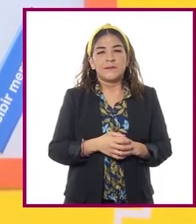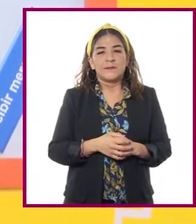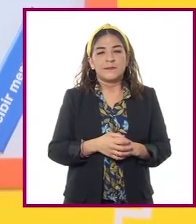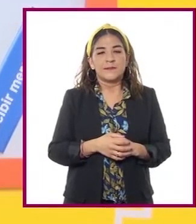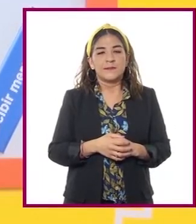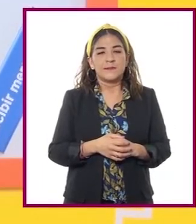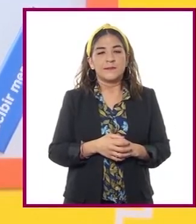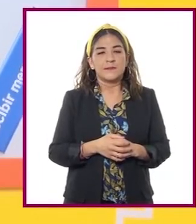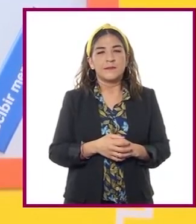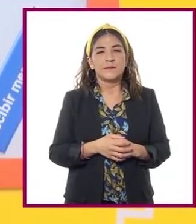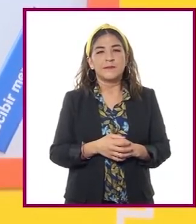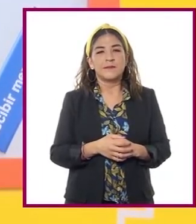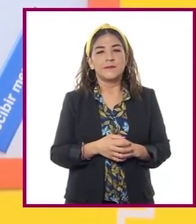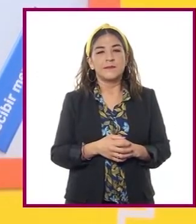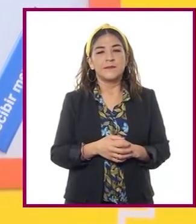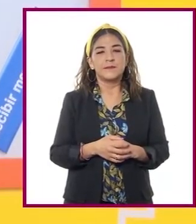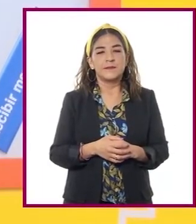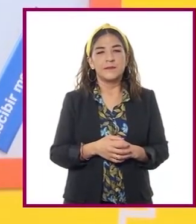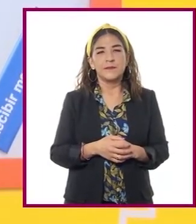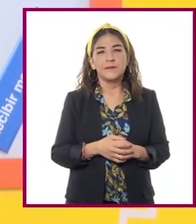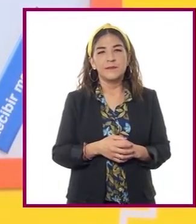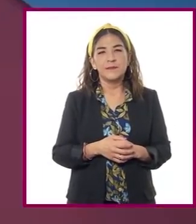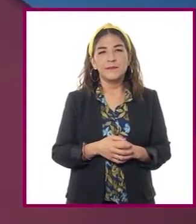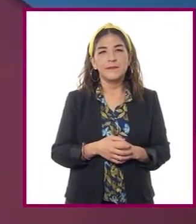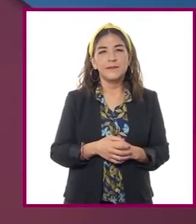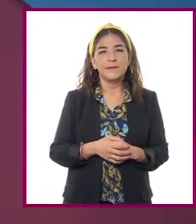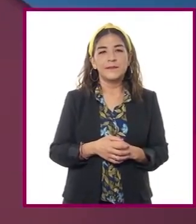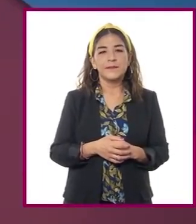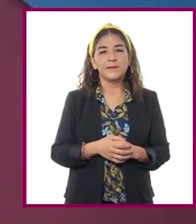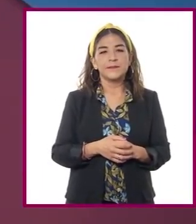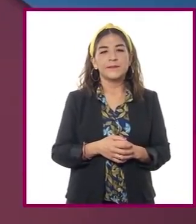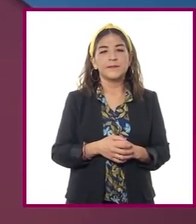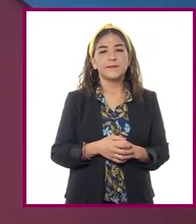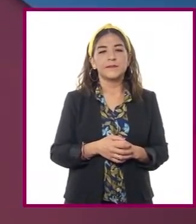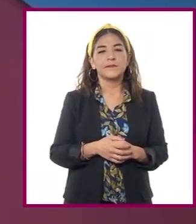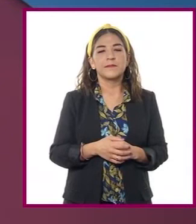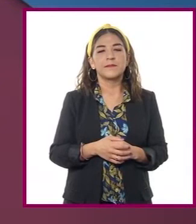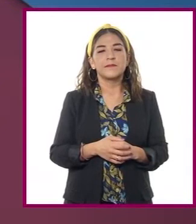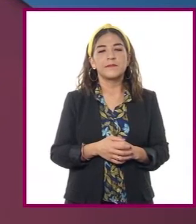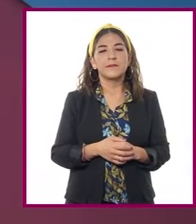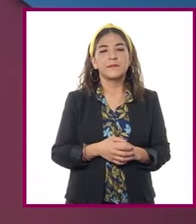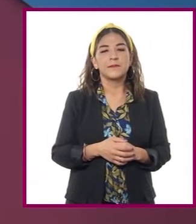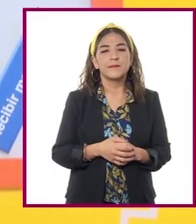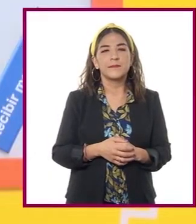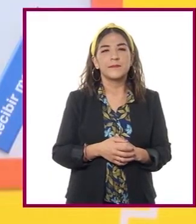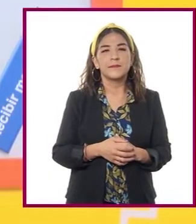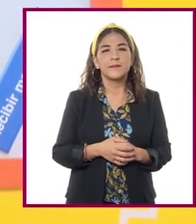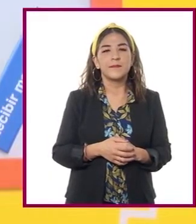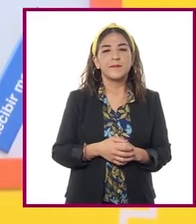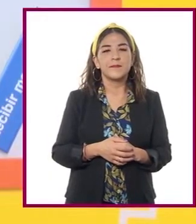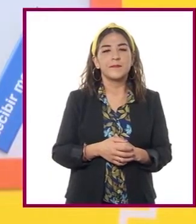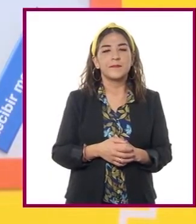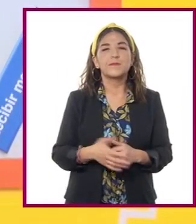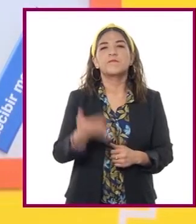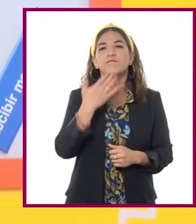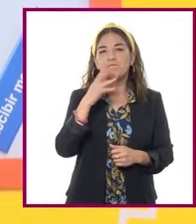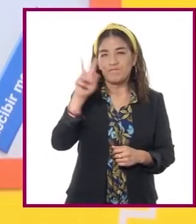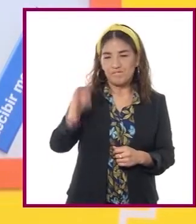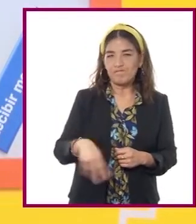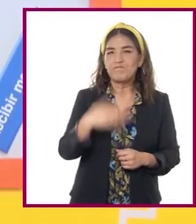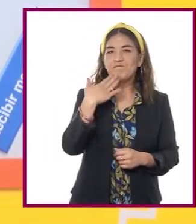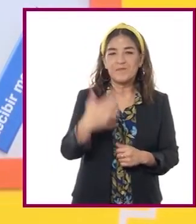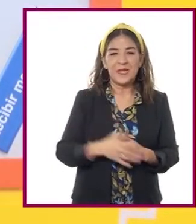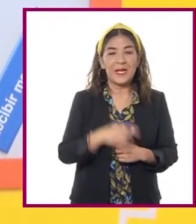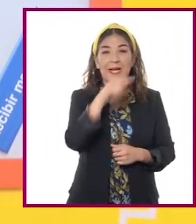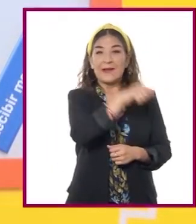tan, tan. Tin, tin, tin. ¡Tarán! Es verdad,